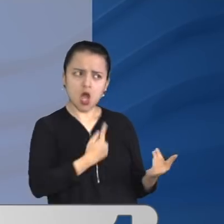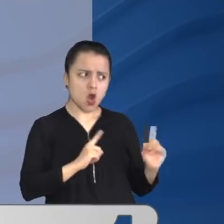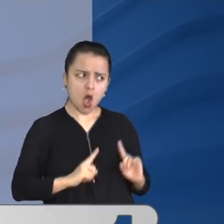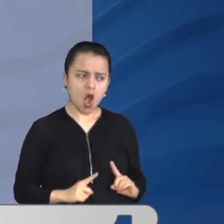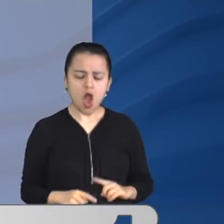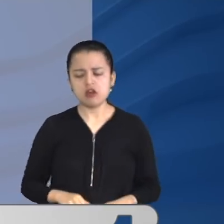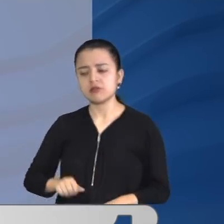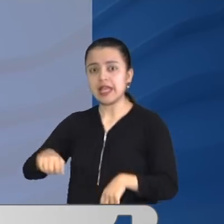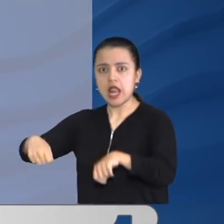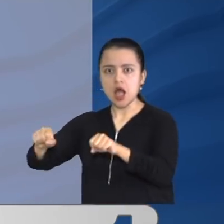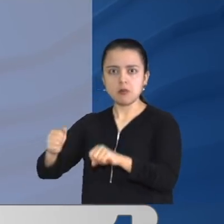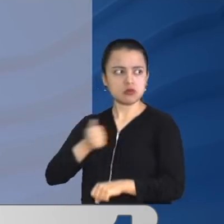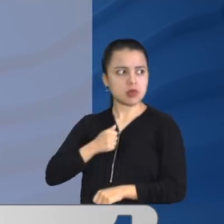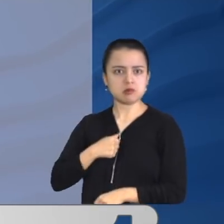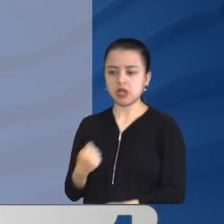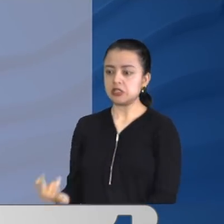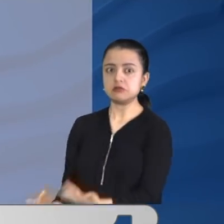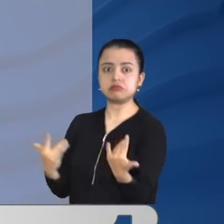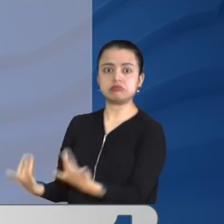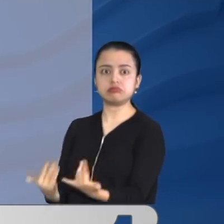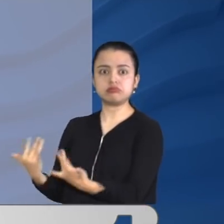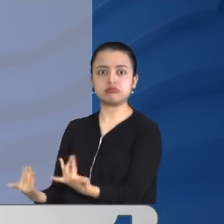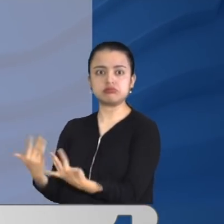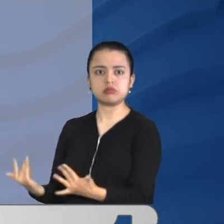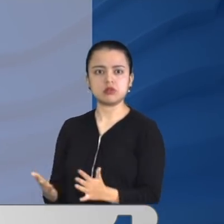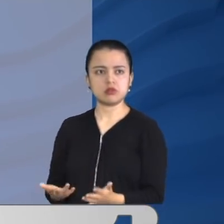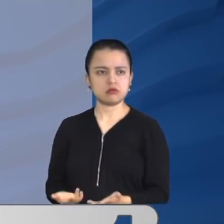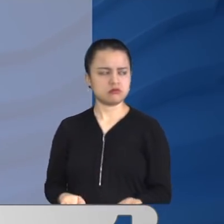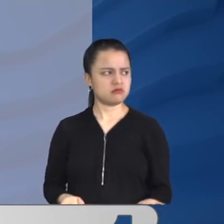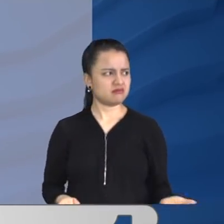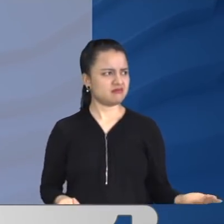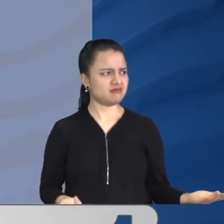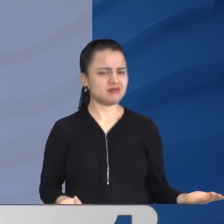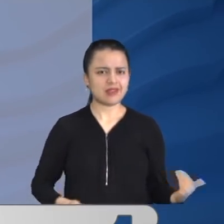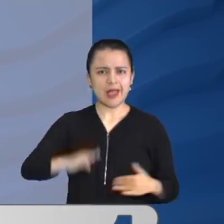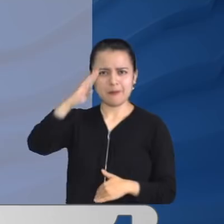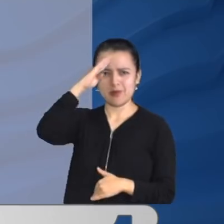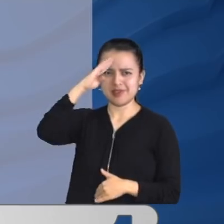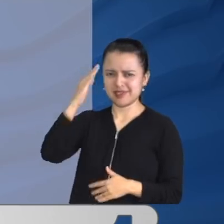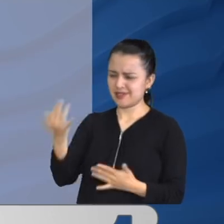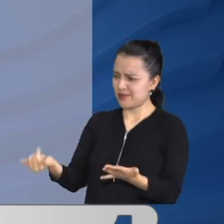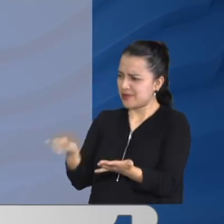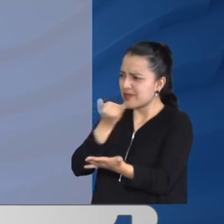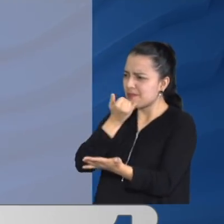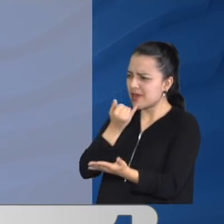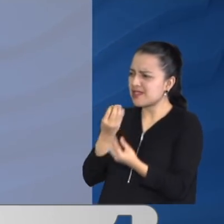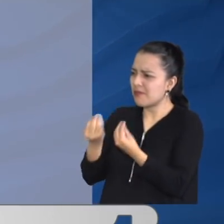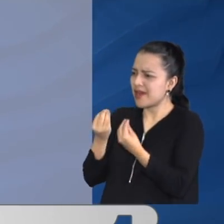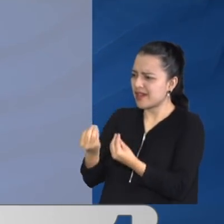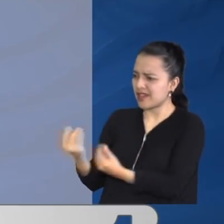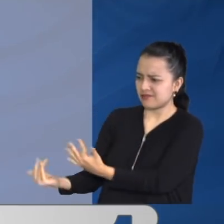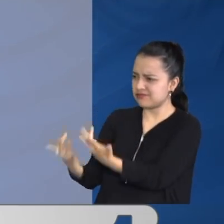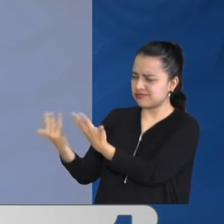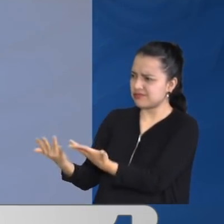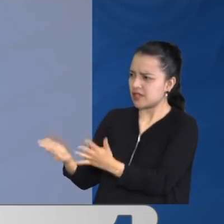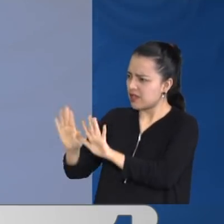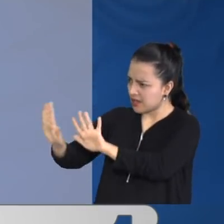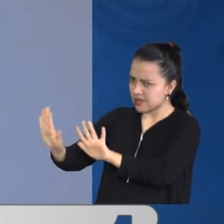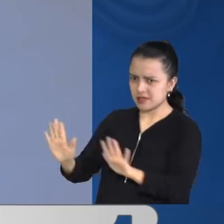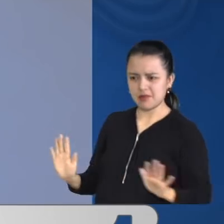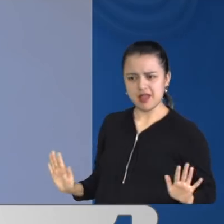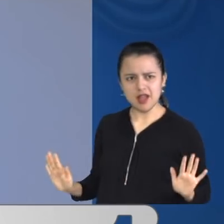Barranquilla, cuando policías requirieron al motociclista que trabaja como mototaxista, según